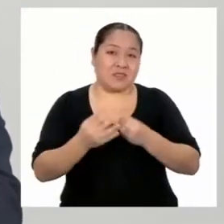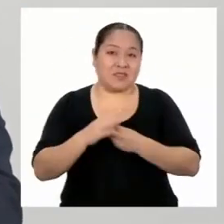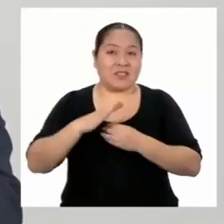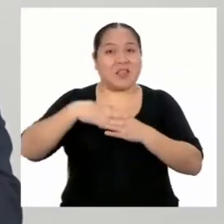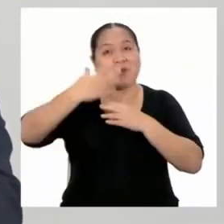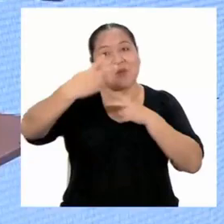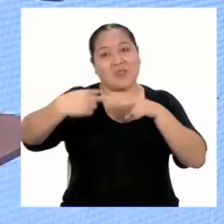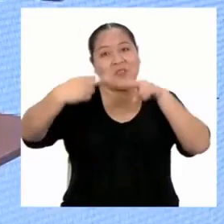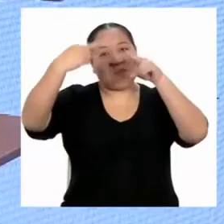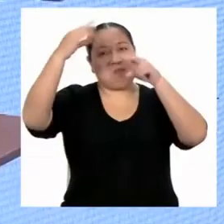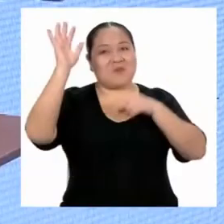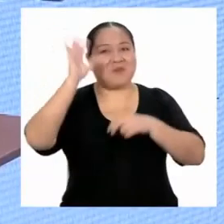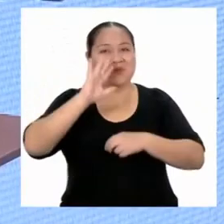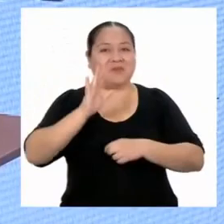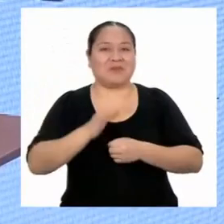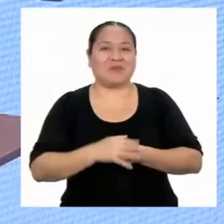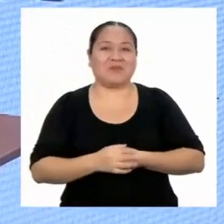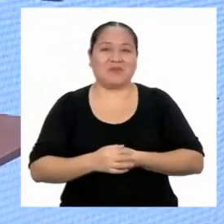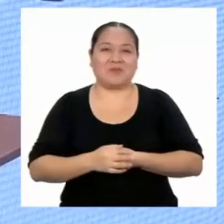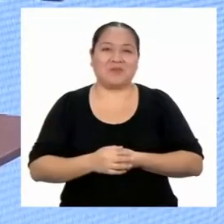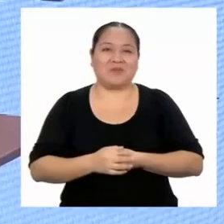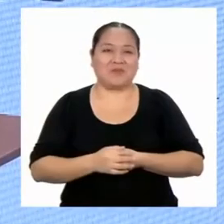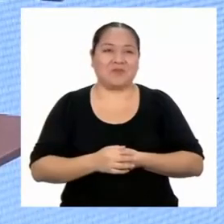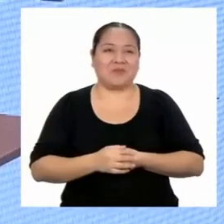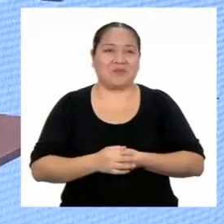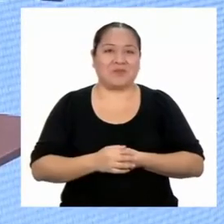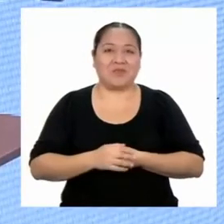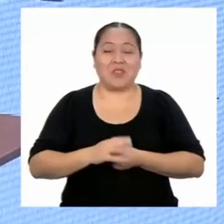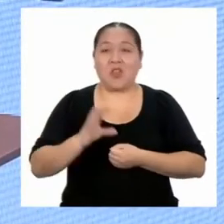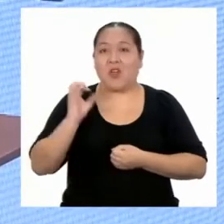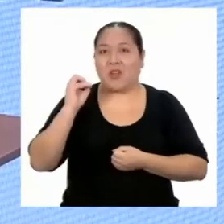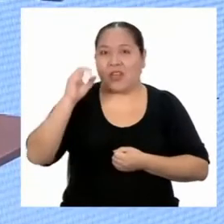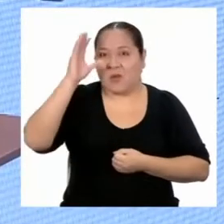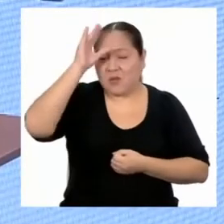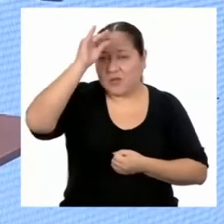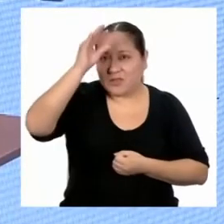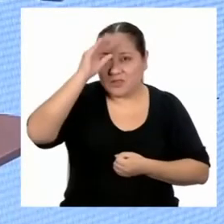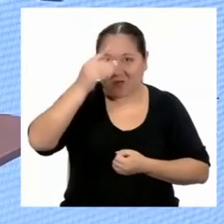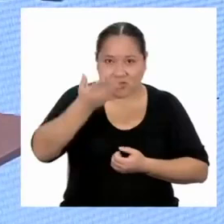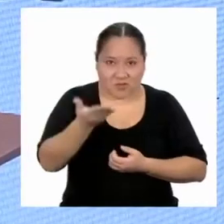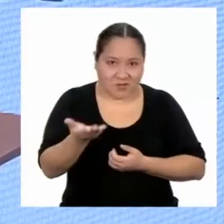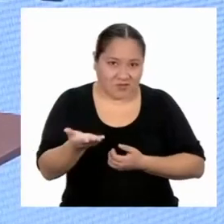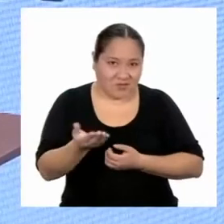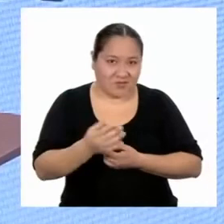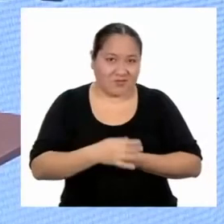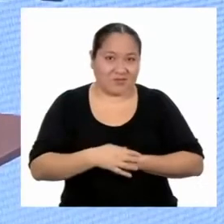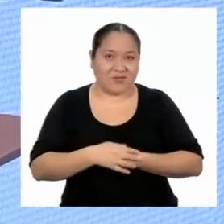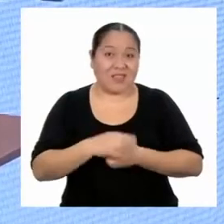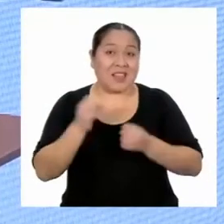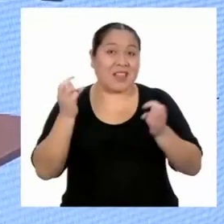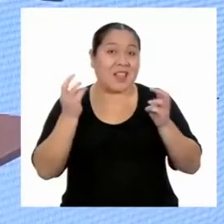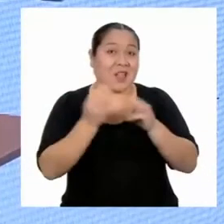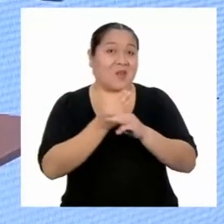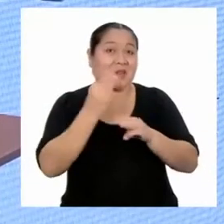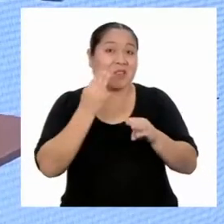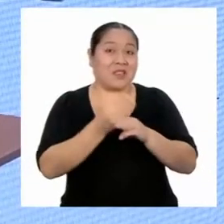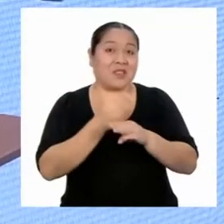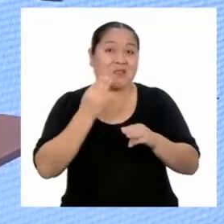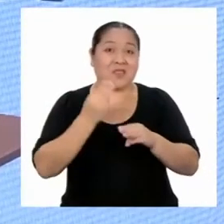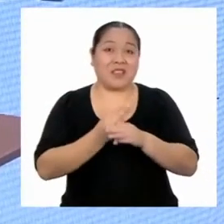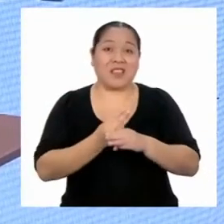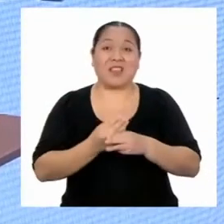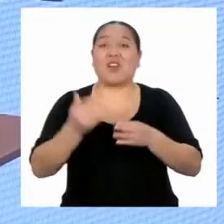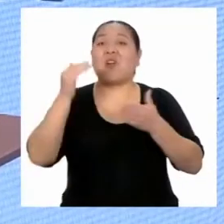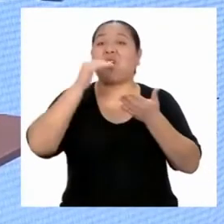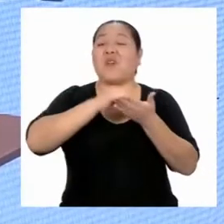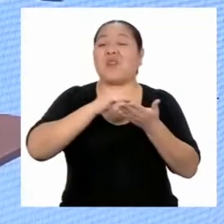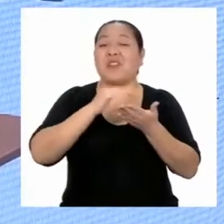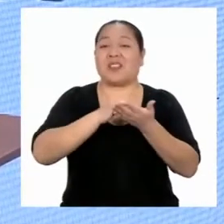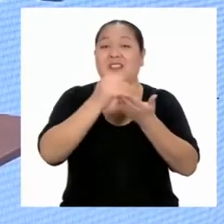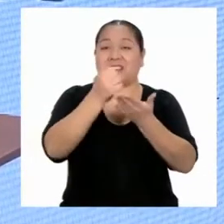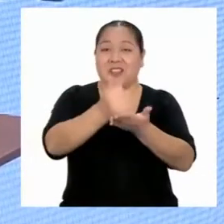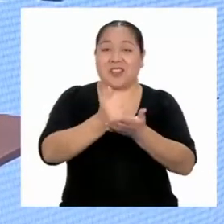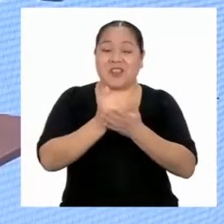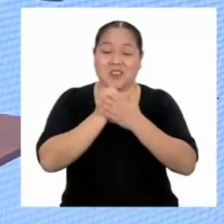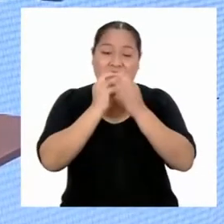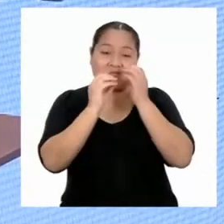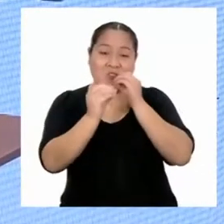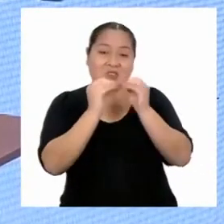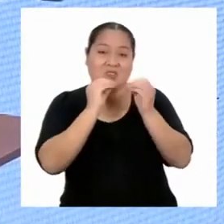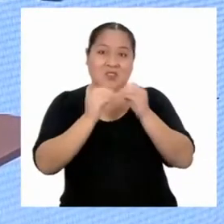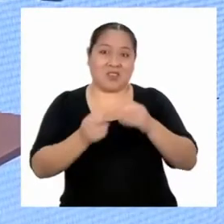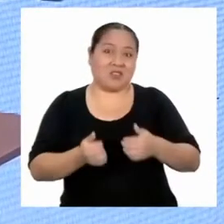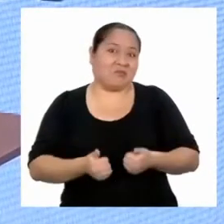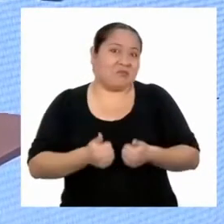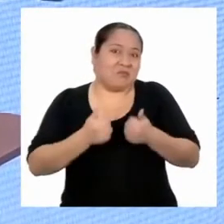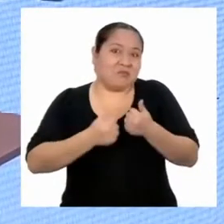vemos. Entonces, chicas y chicos, ¿qué dicen? ¿Las matemáticas nos volvieron a ayudar a resolver retos